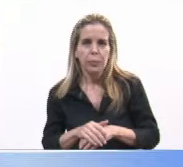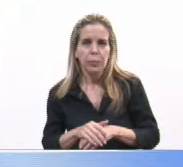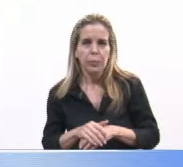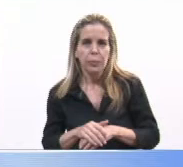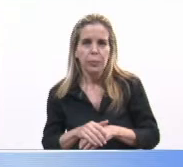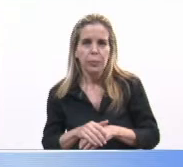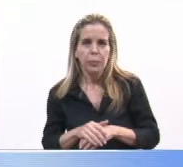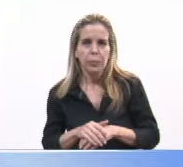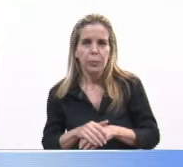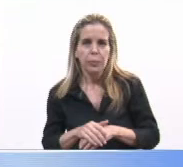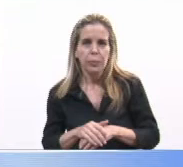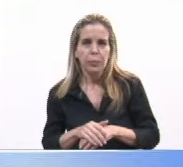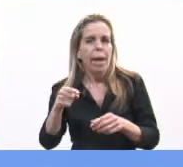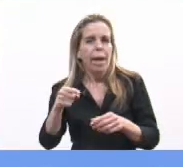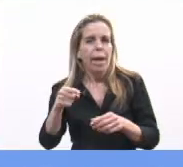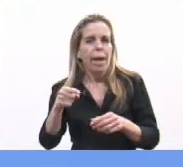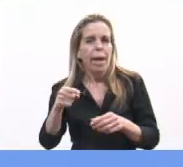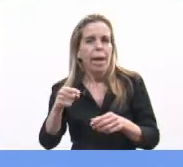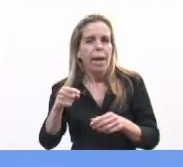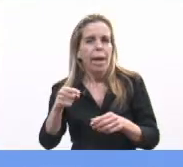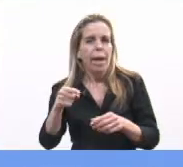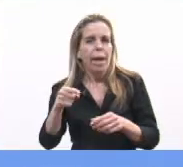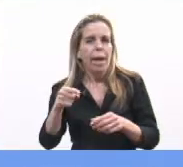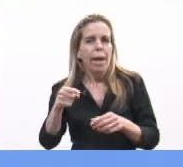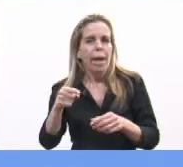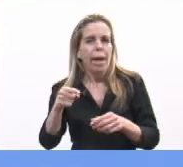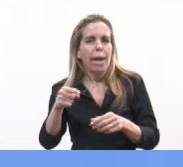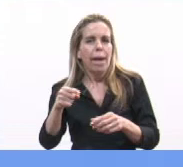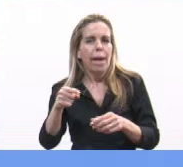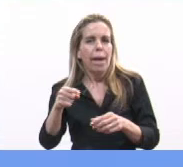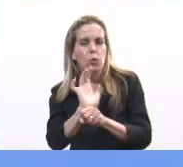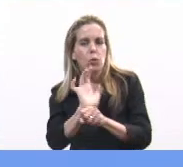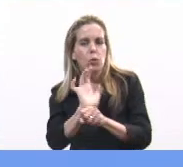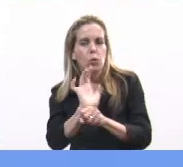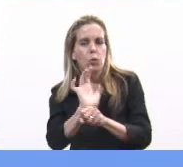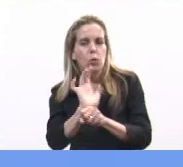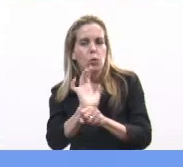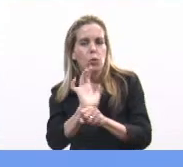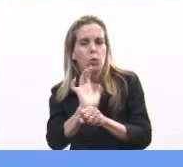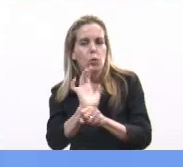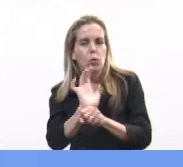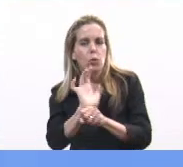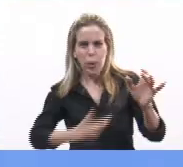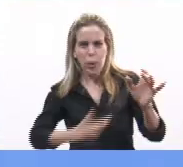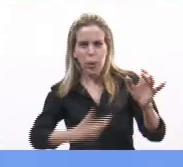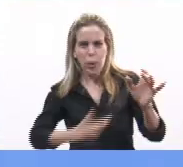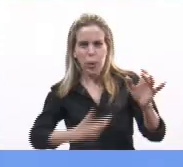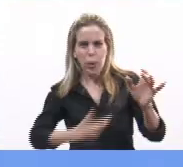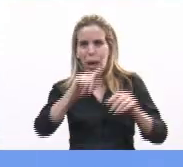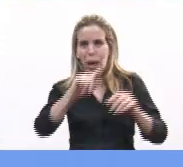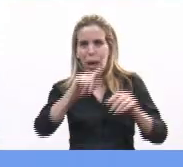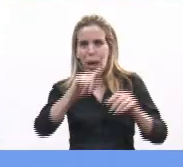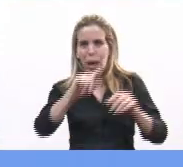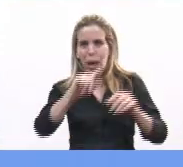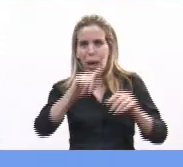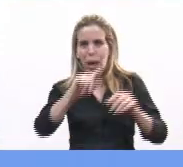poner en debate y discutir qué hacemos como estado no este gobierno como estado nacional